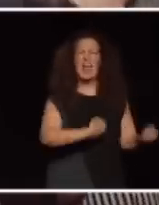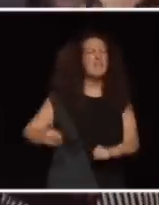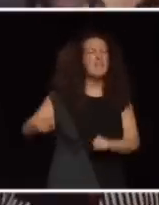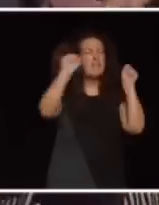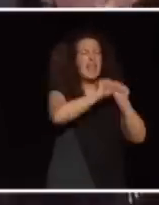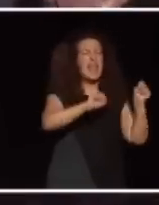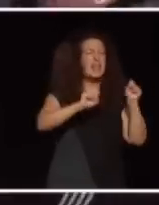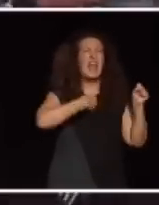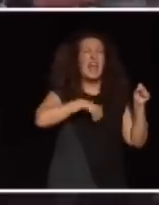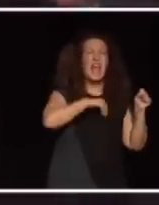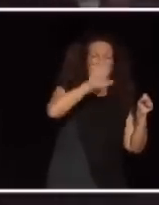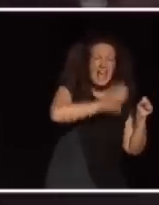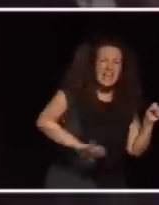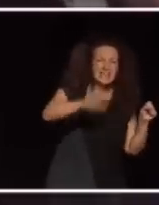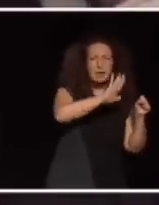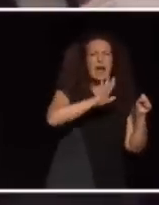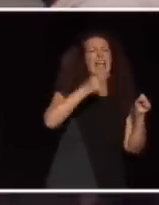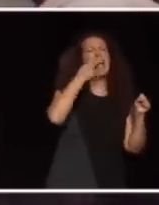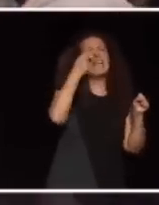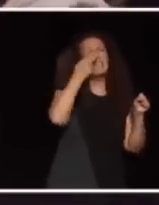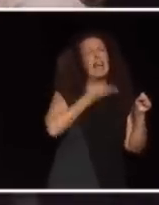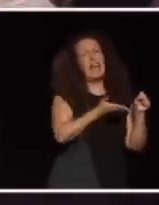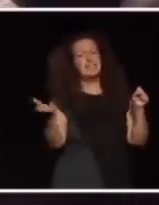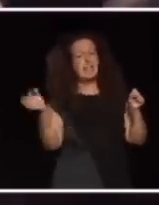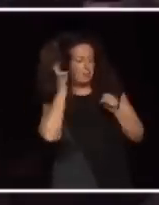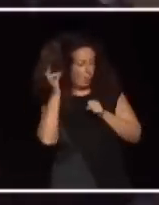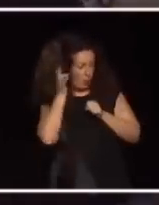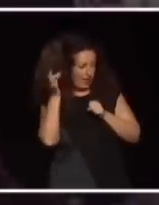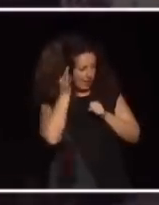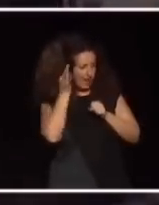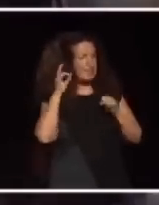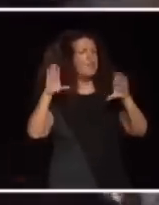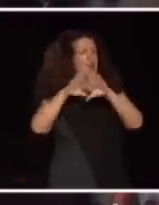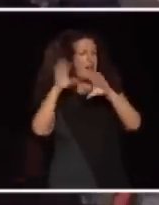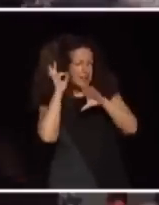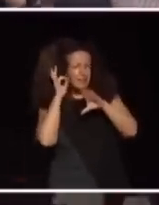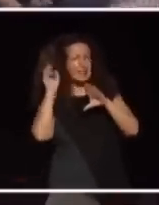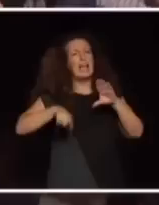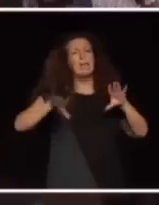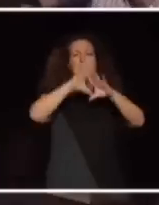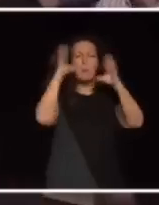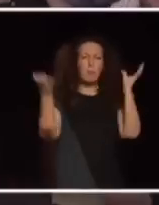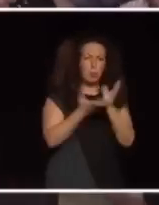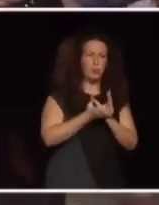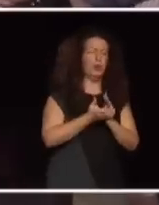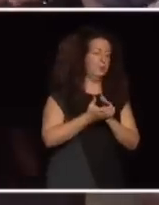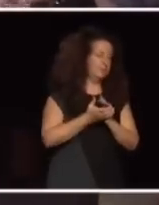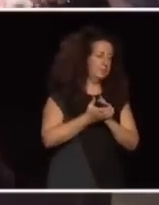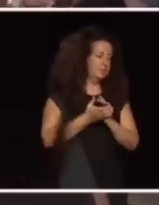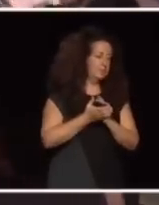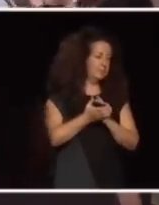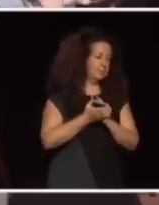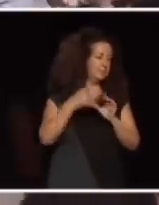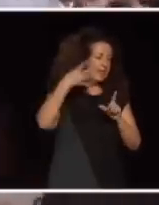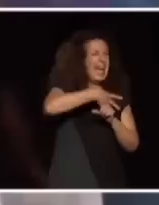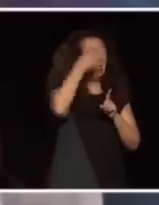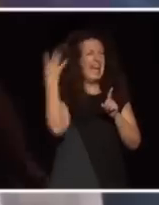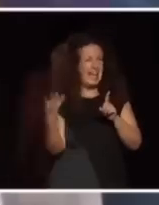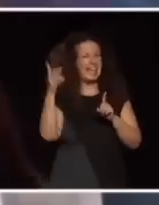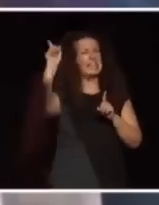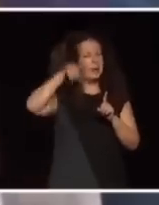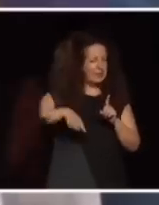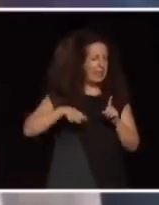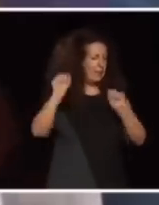mujeres y de los derechos LGTBI en todo el mundo. pero queda muchísimo trabajo por